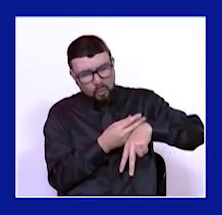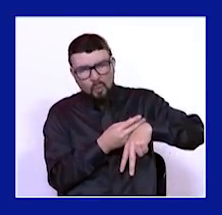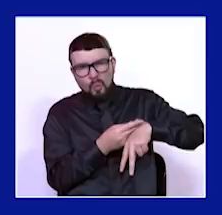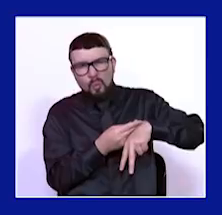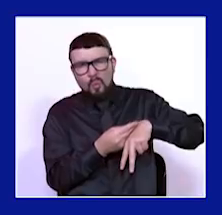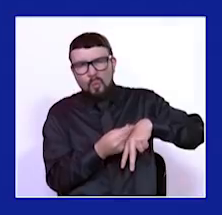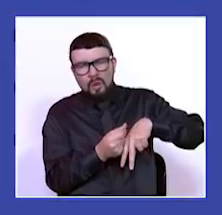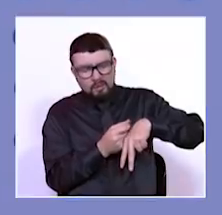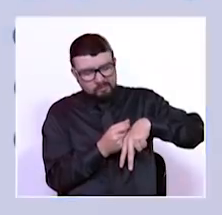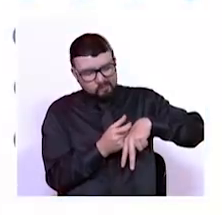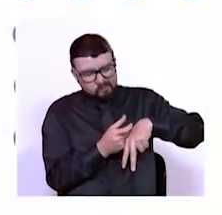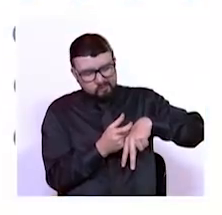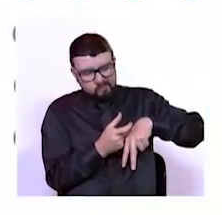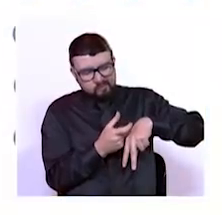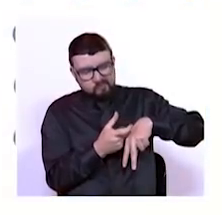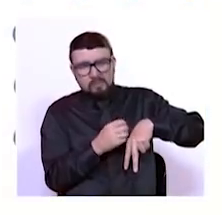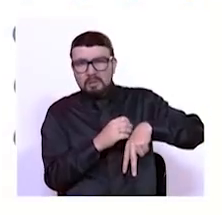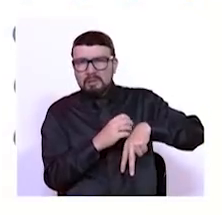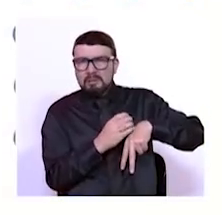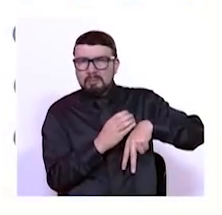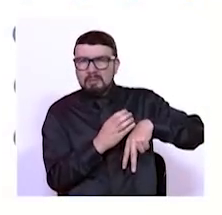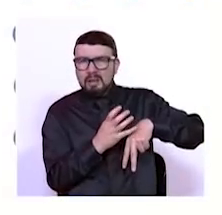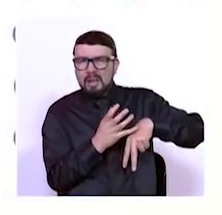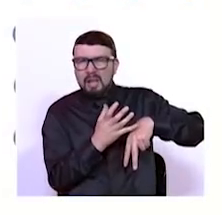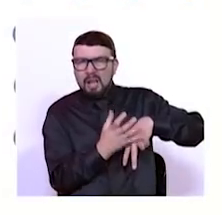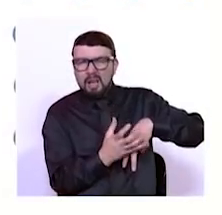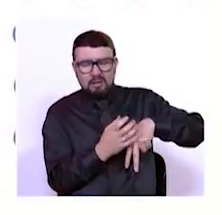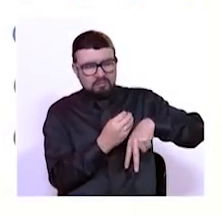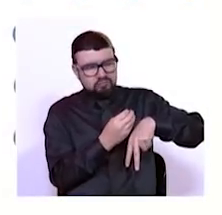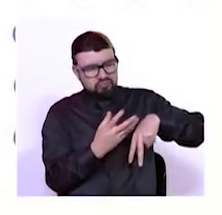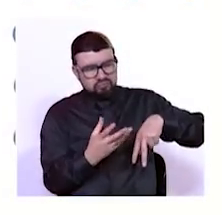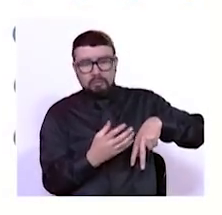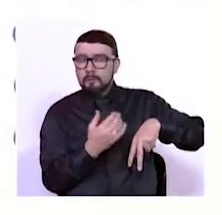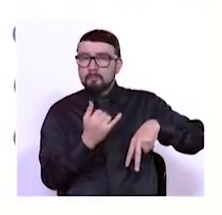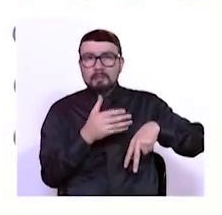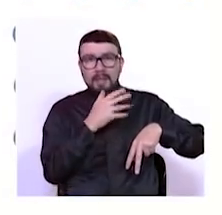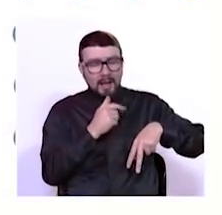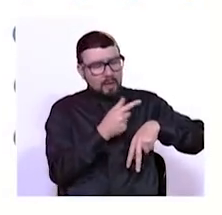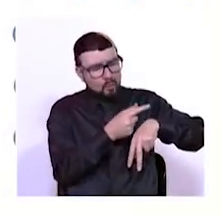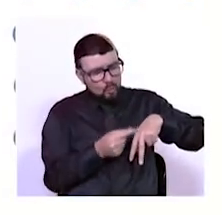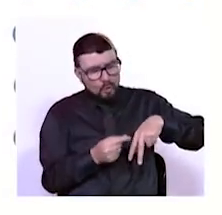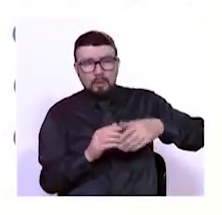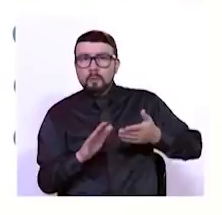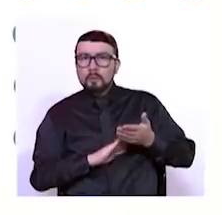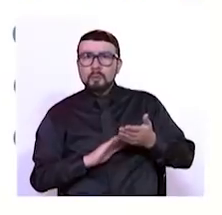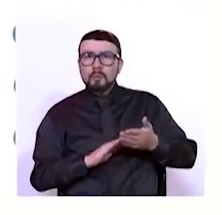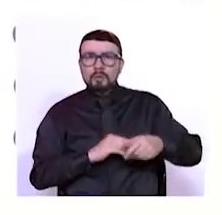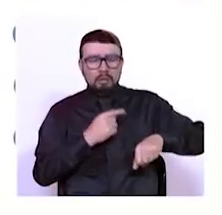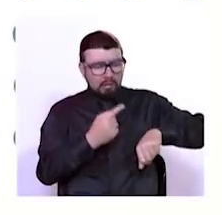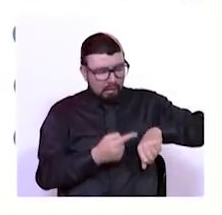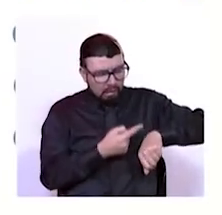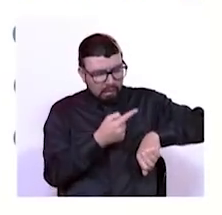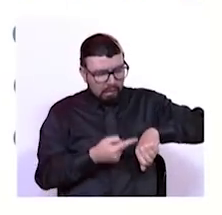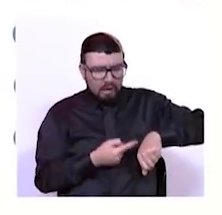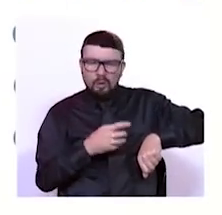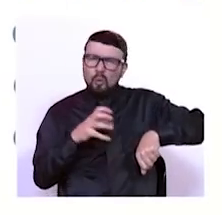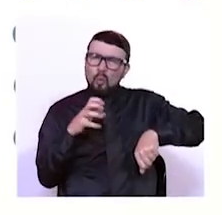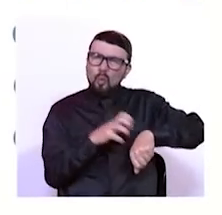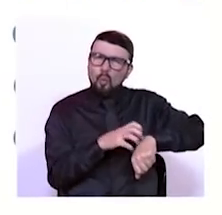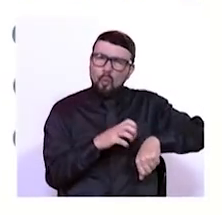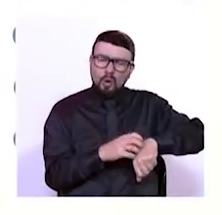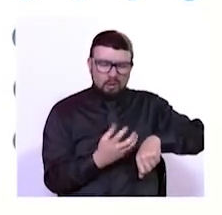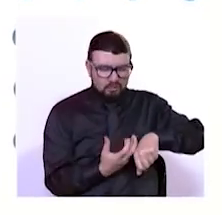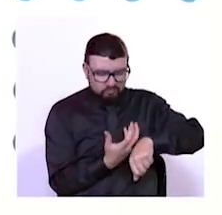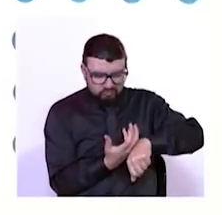erosionando y que va socavando cada vez más a tener un hueco, por decirlo así,